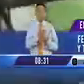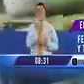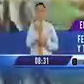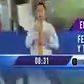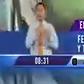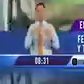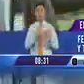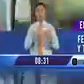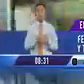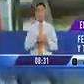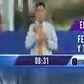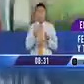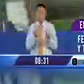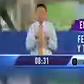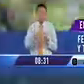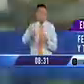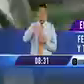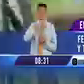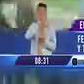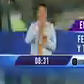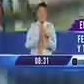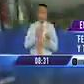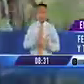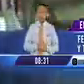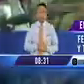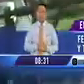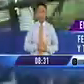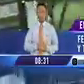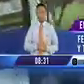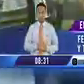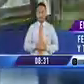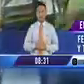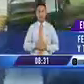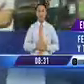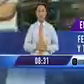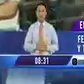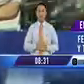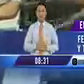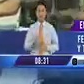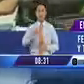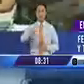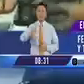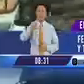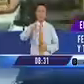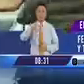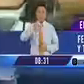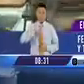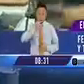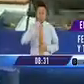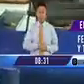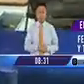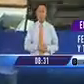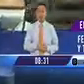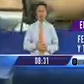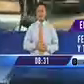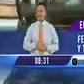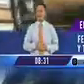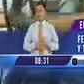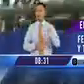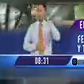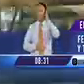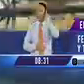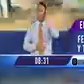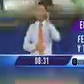dólares con papita, salsita y aguacate. ¿Ves? Y si viene nombre de TVC, le vamos a dar un vaso de chicha. Claro, para Robertito, está muy